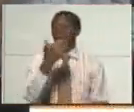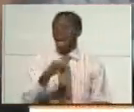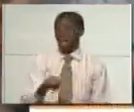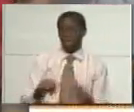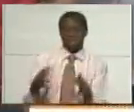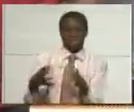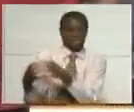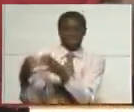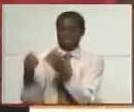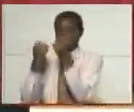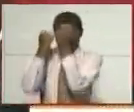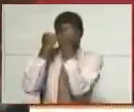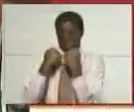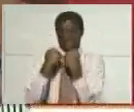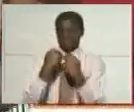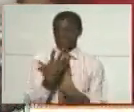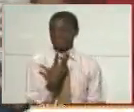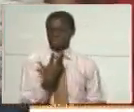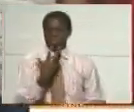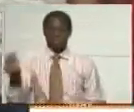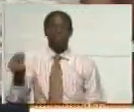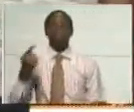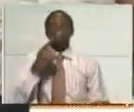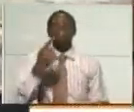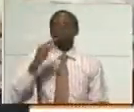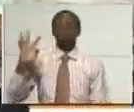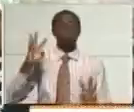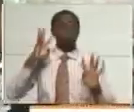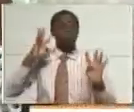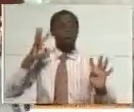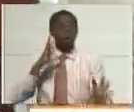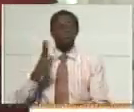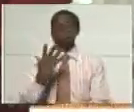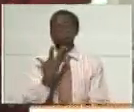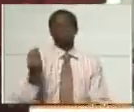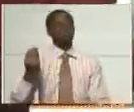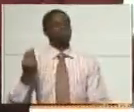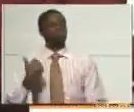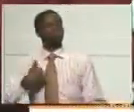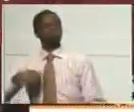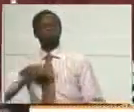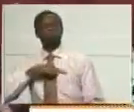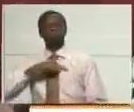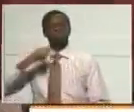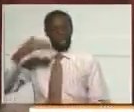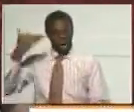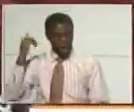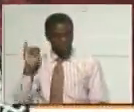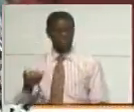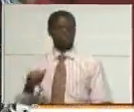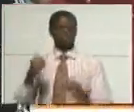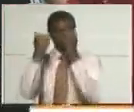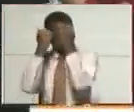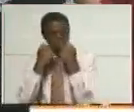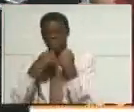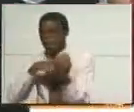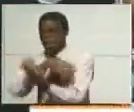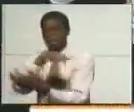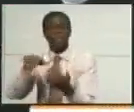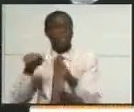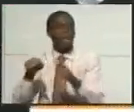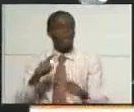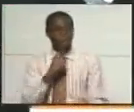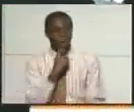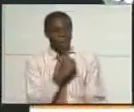decirlo por su nombre, fascista, terrorista, de estos fracasados del odio,